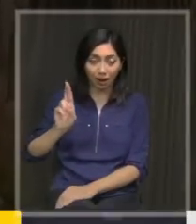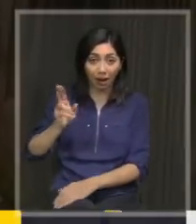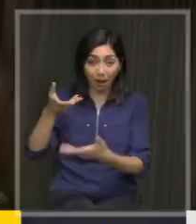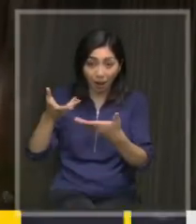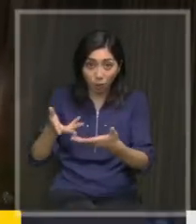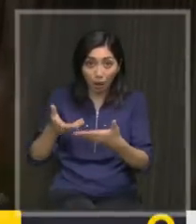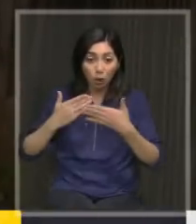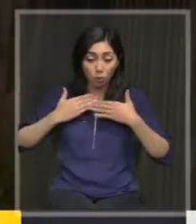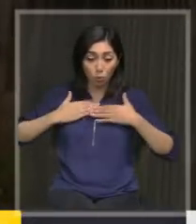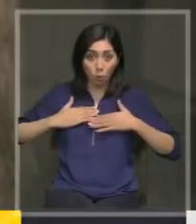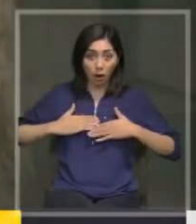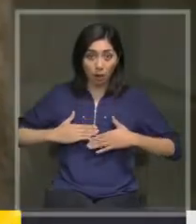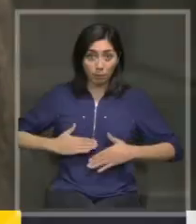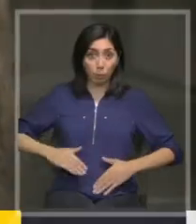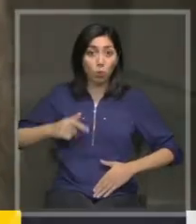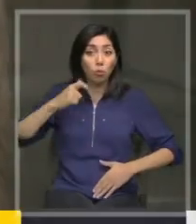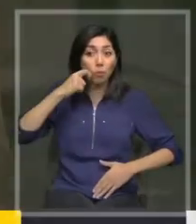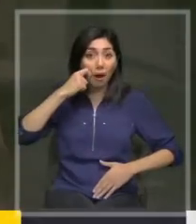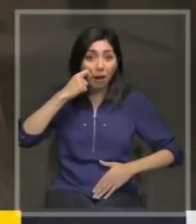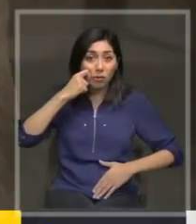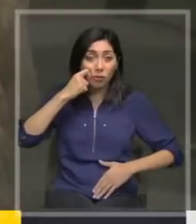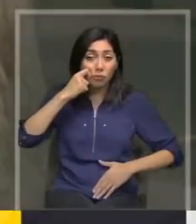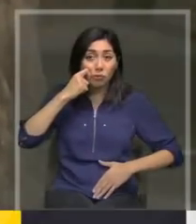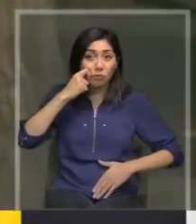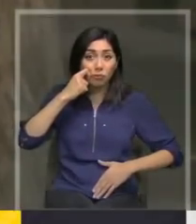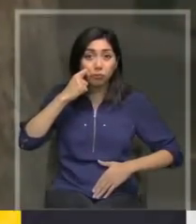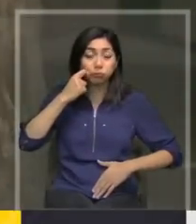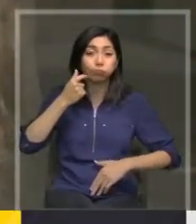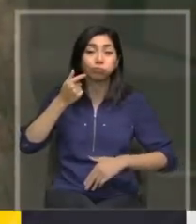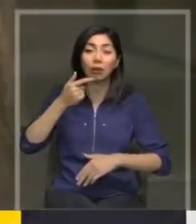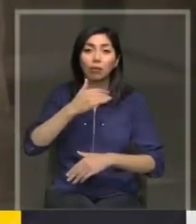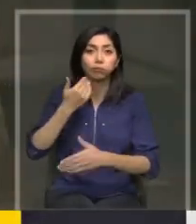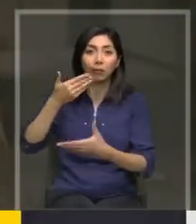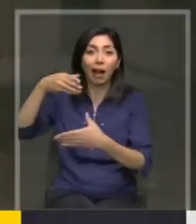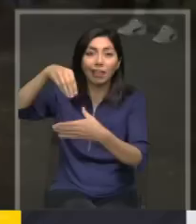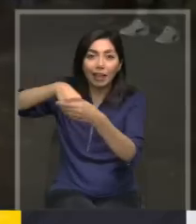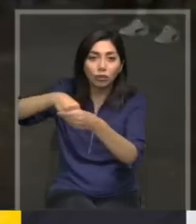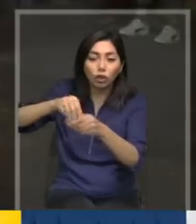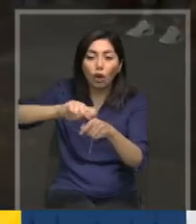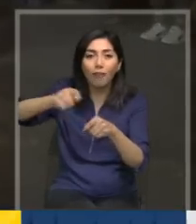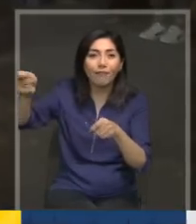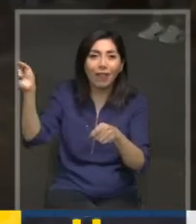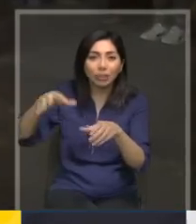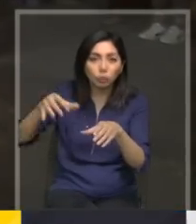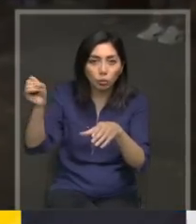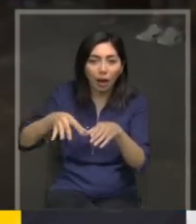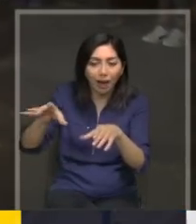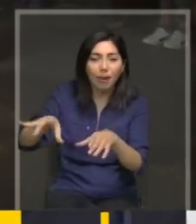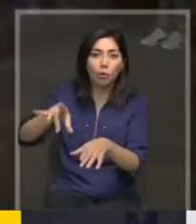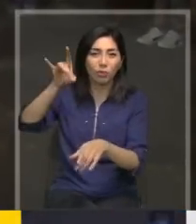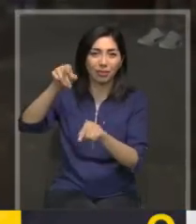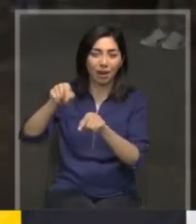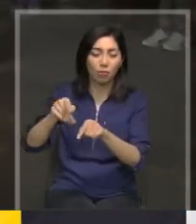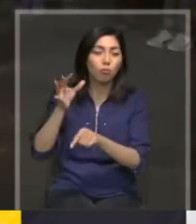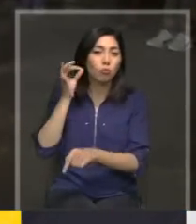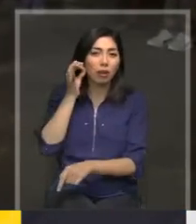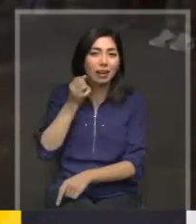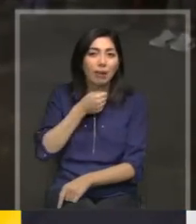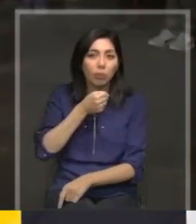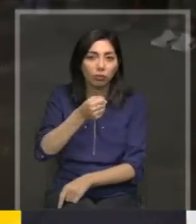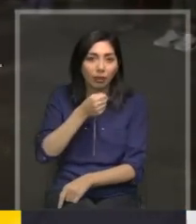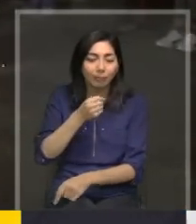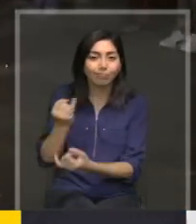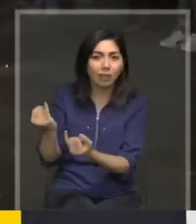un cuerpo humano depositado dentro de un contenedor de basura. Paula Palma, con más antecedentes de este macabro